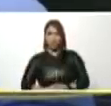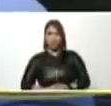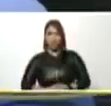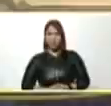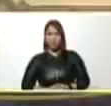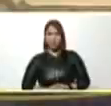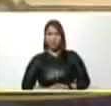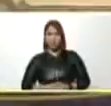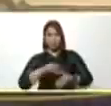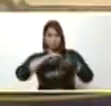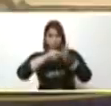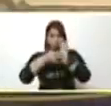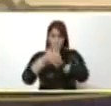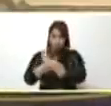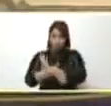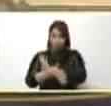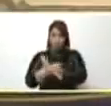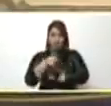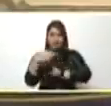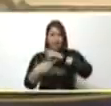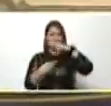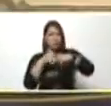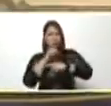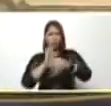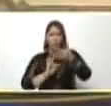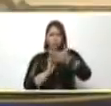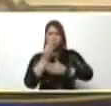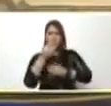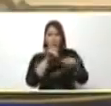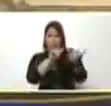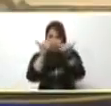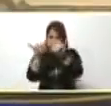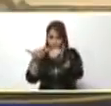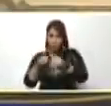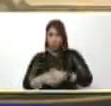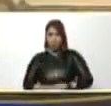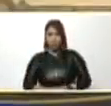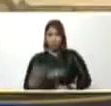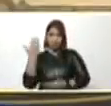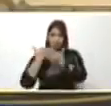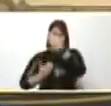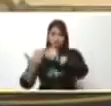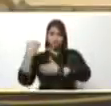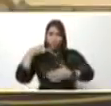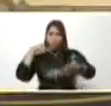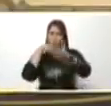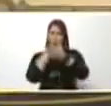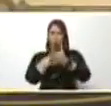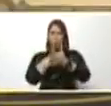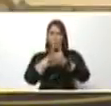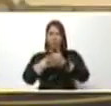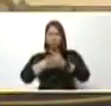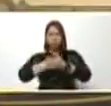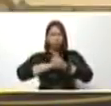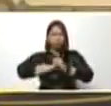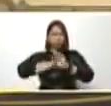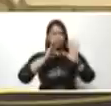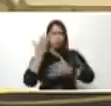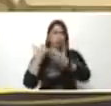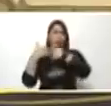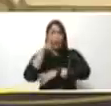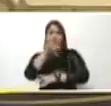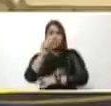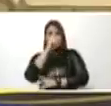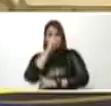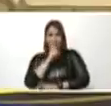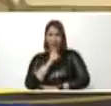en ese sentido, esa revolución que fundaron ustedes en aquel golpe de clarinete hace 30 años,